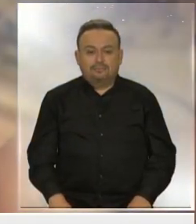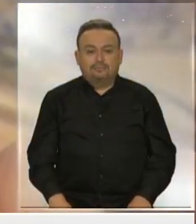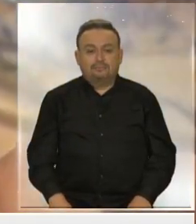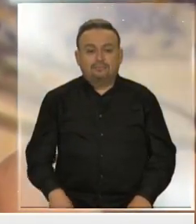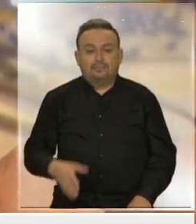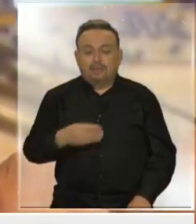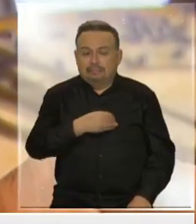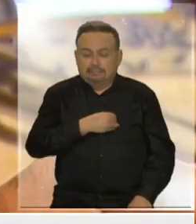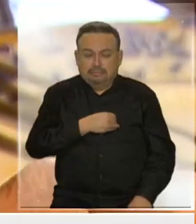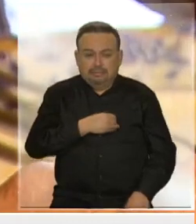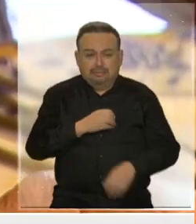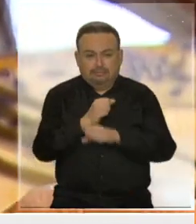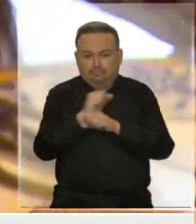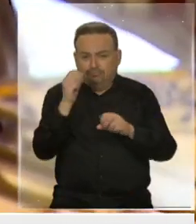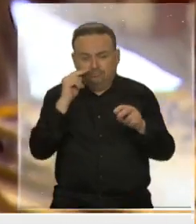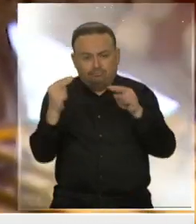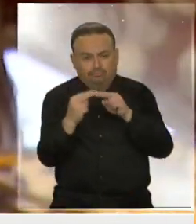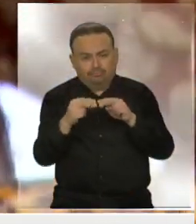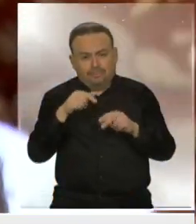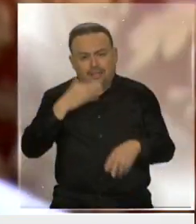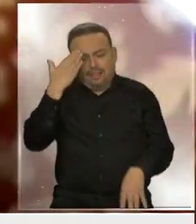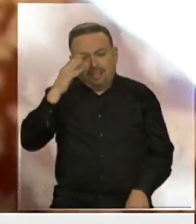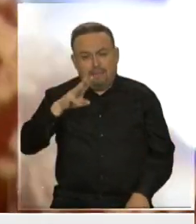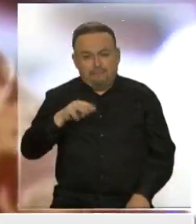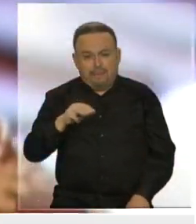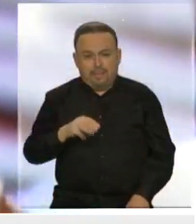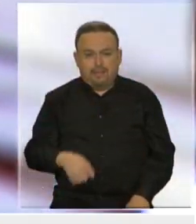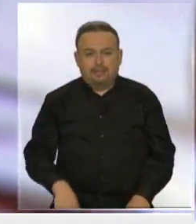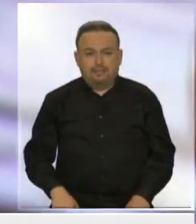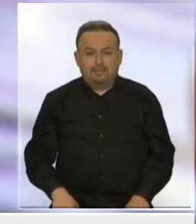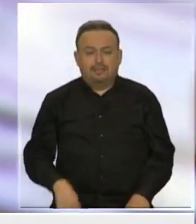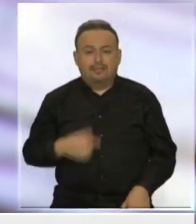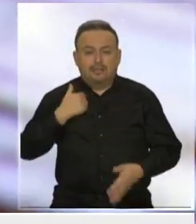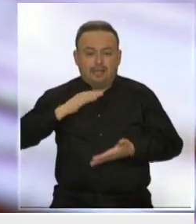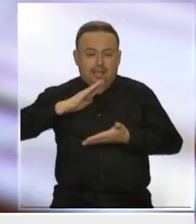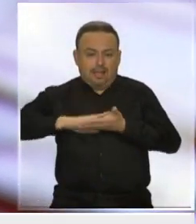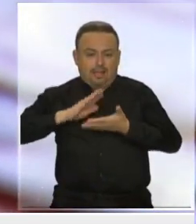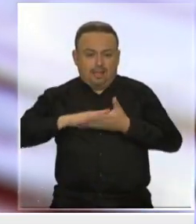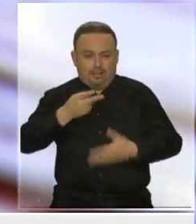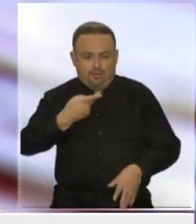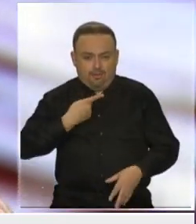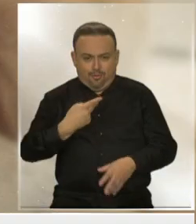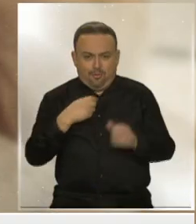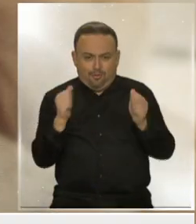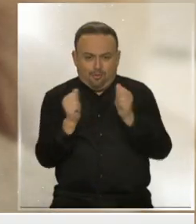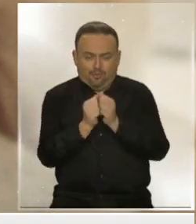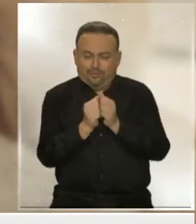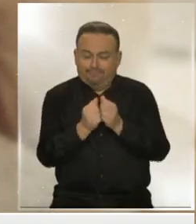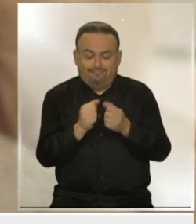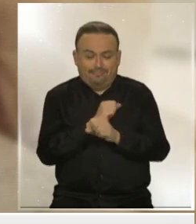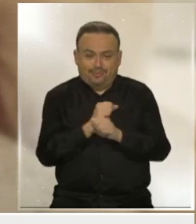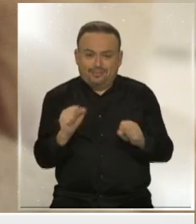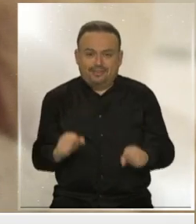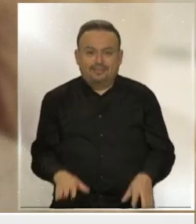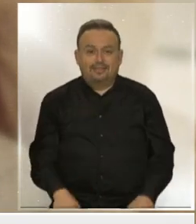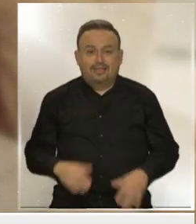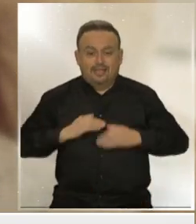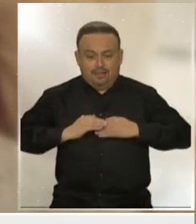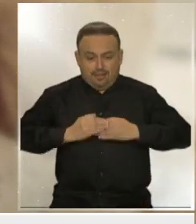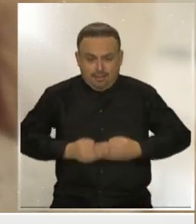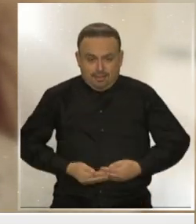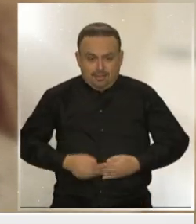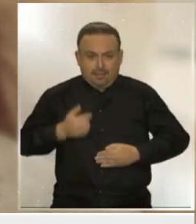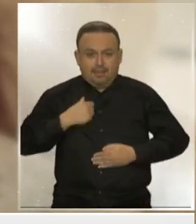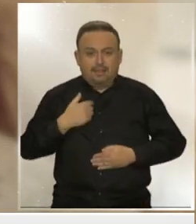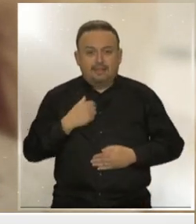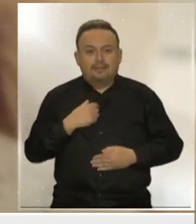Lamento tanto que no nos podamos ver en el Día de la Madre y celebrar juntas nuestro día. Estoy embarazada,